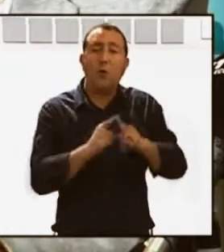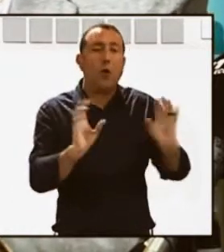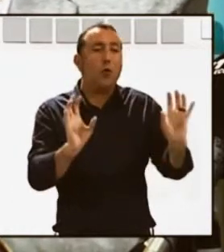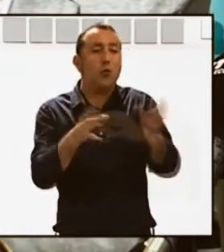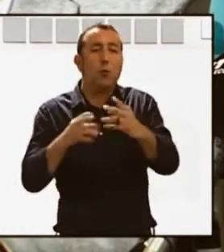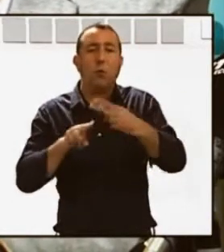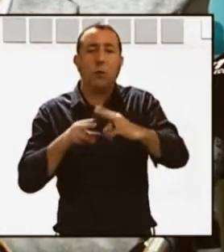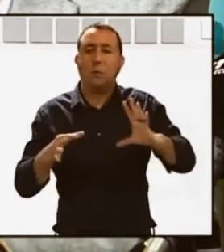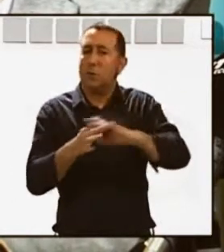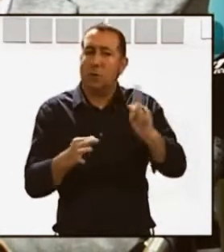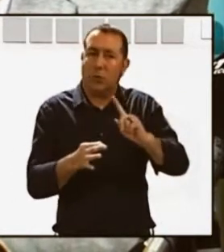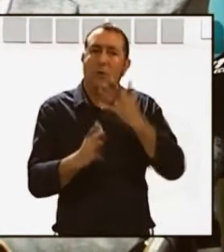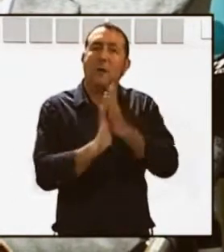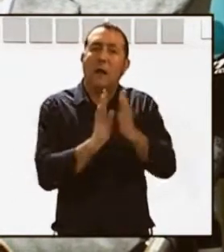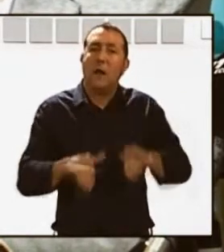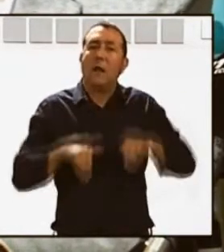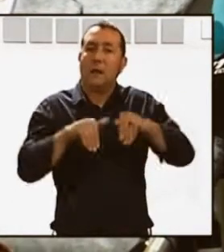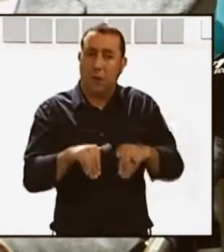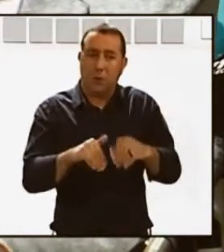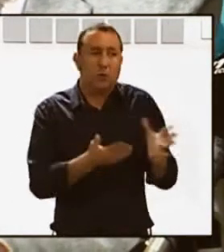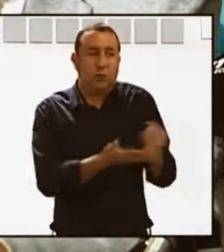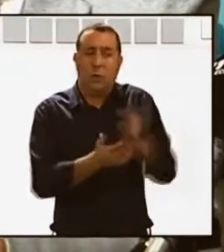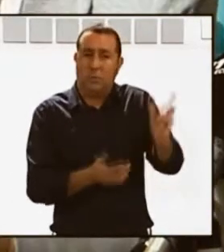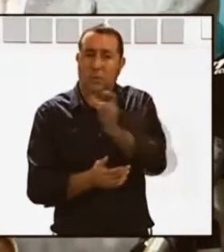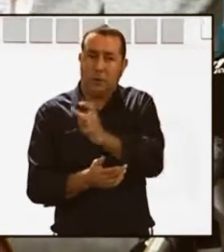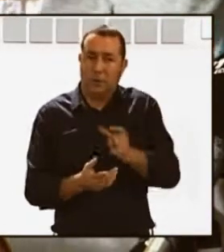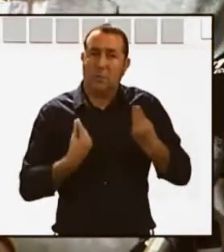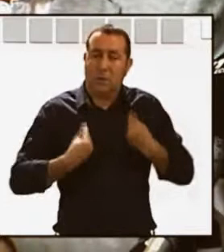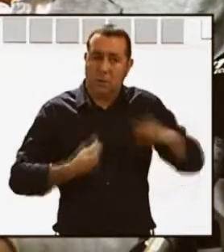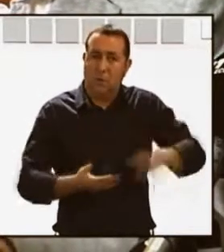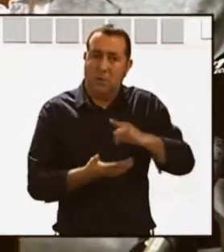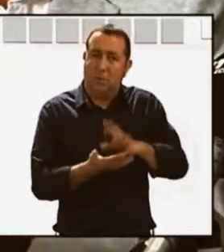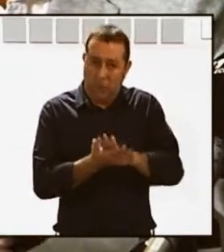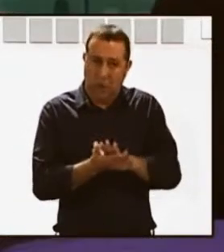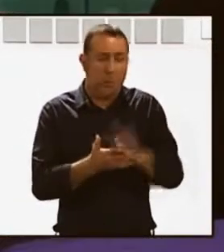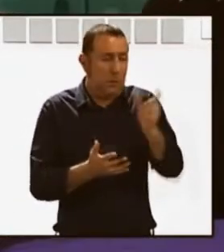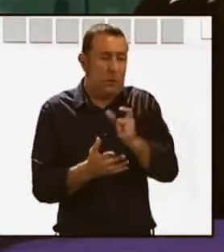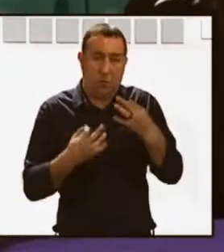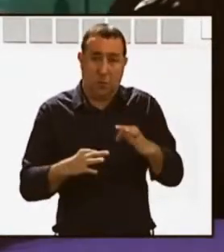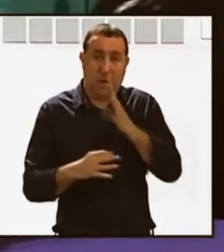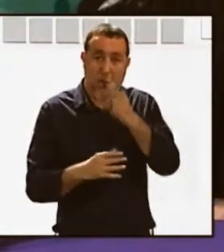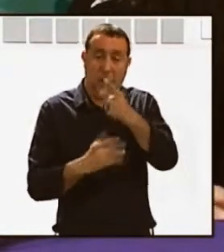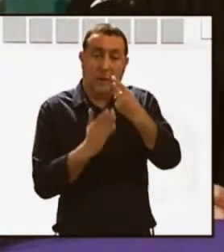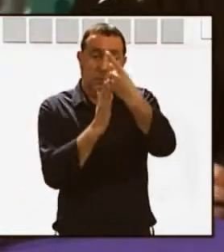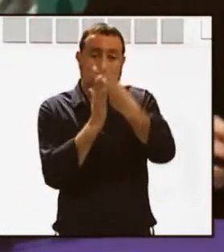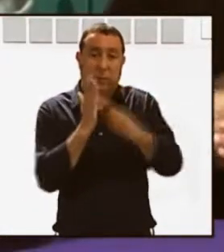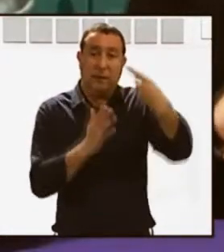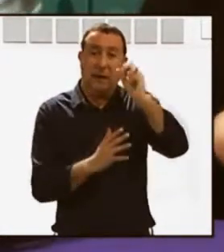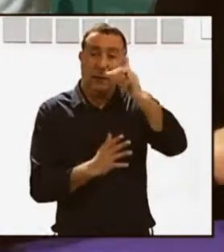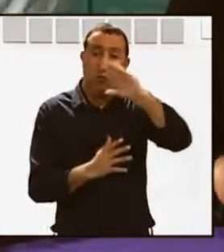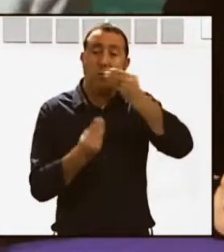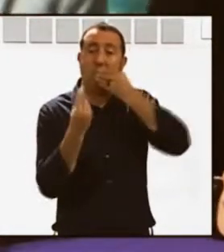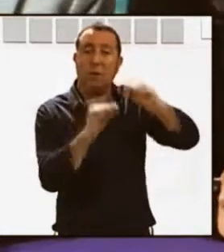partidos, es una candidatura que está compuesta por ciudadanos y ciudadanos normales. De esta forma, Galindo viene